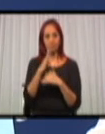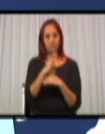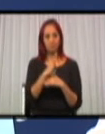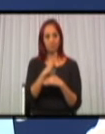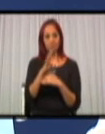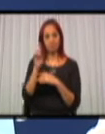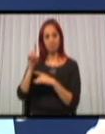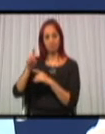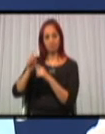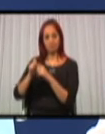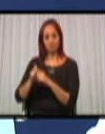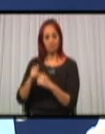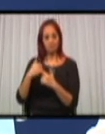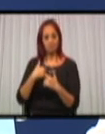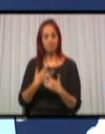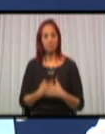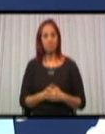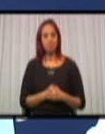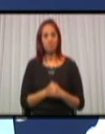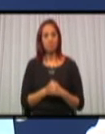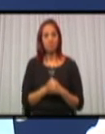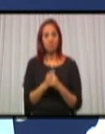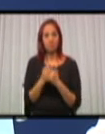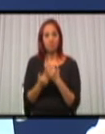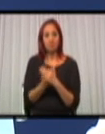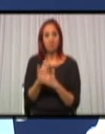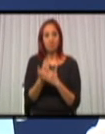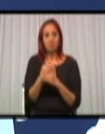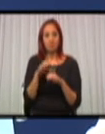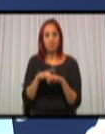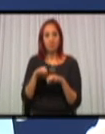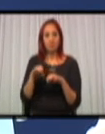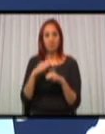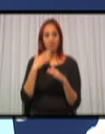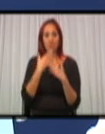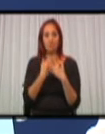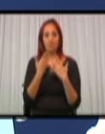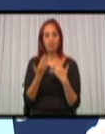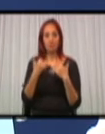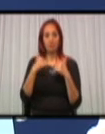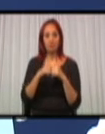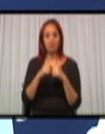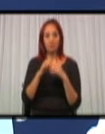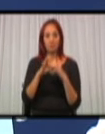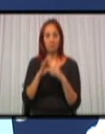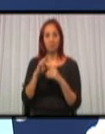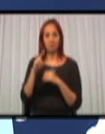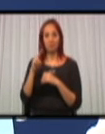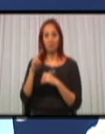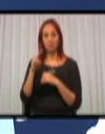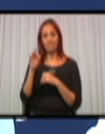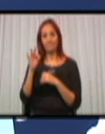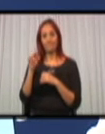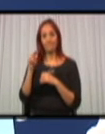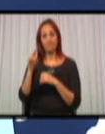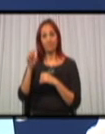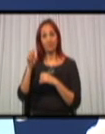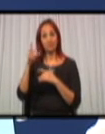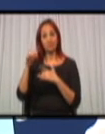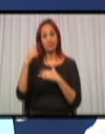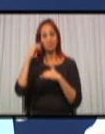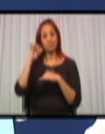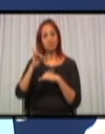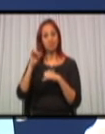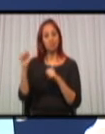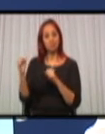ejes puntuales que tenemos de desarrollo. Modernización del municipio. Estamos en un convenio con FUNTEX para que la municipalidad sea una